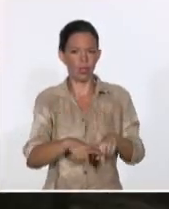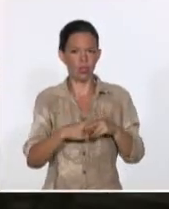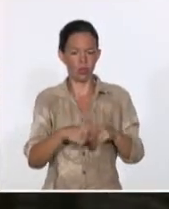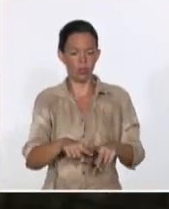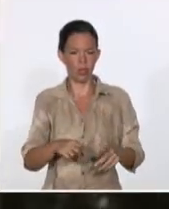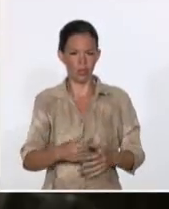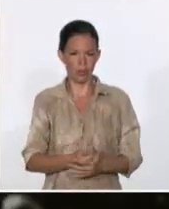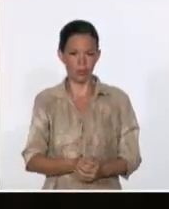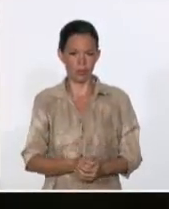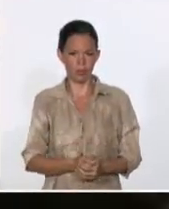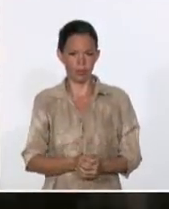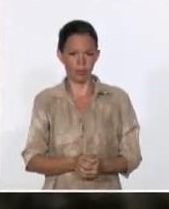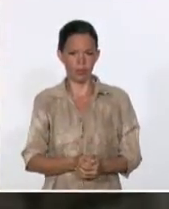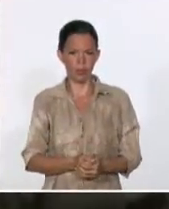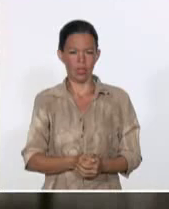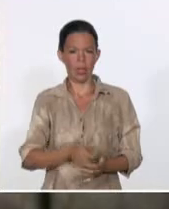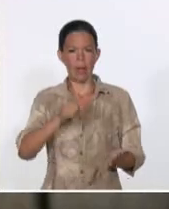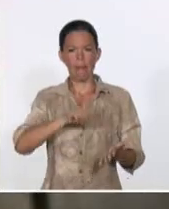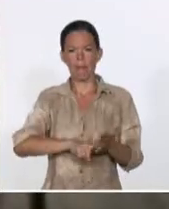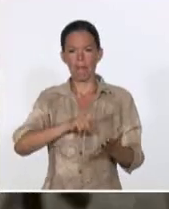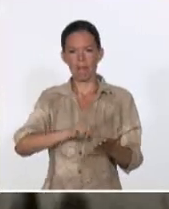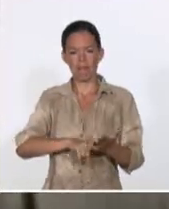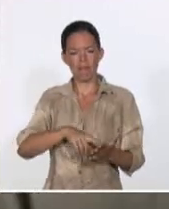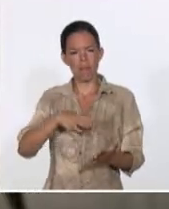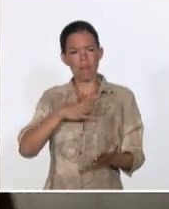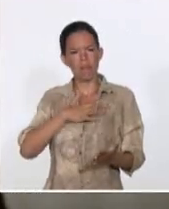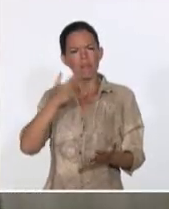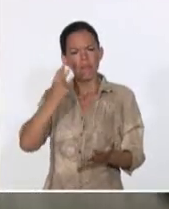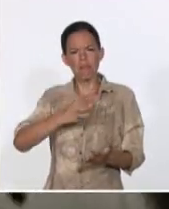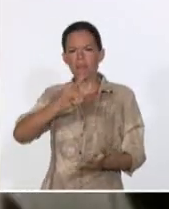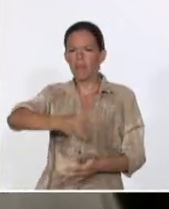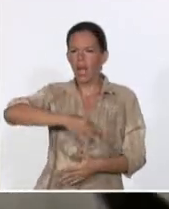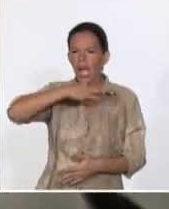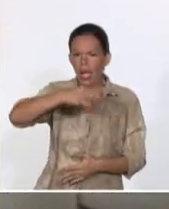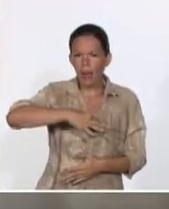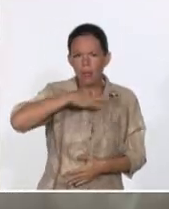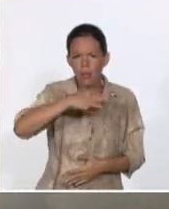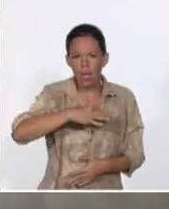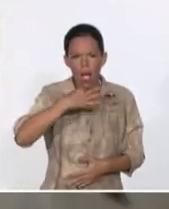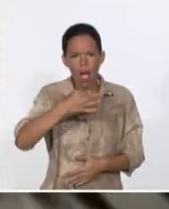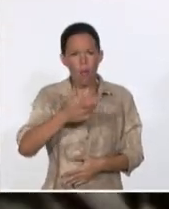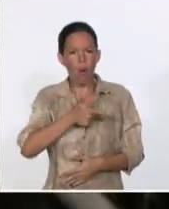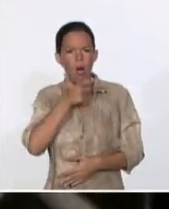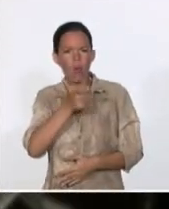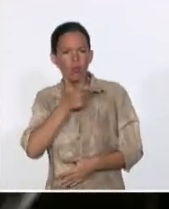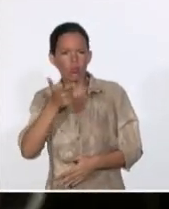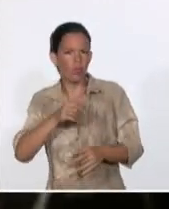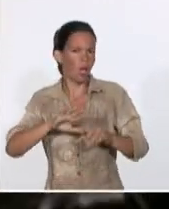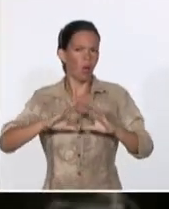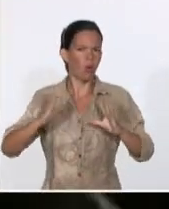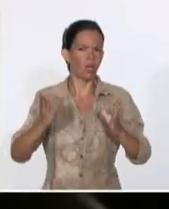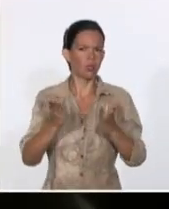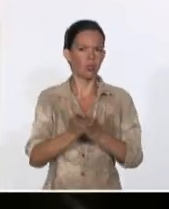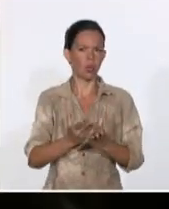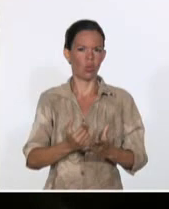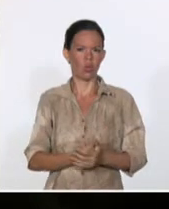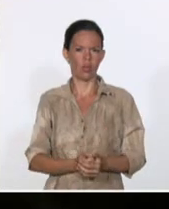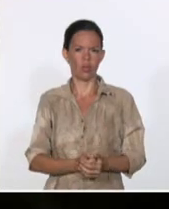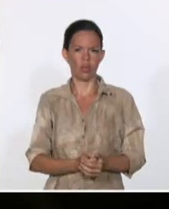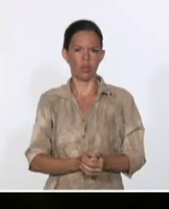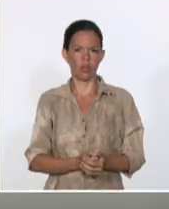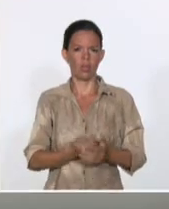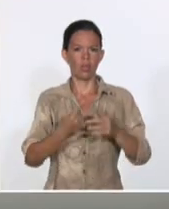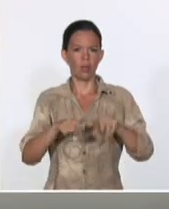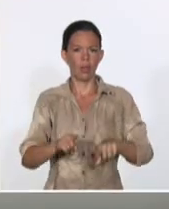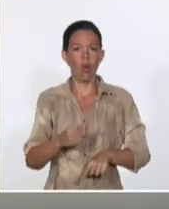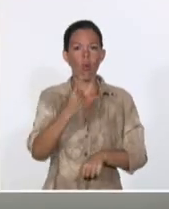Prácticamente mi padre nos conversaba, no se quedaba quieto, no se quedaba tranquilo. En menos de una hora realizó